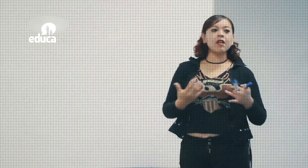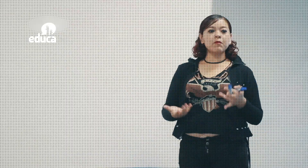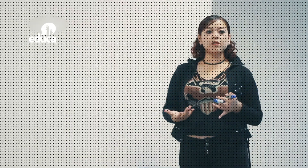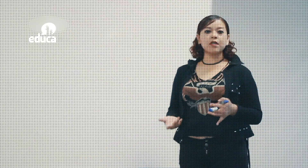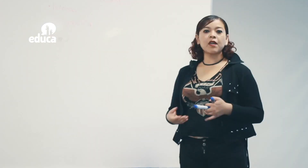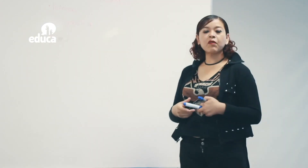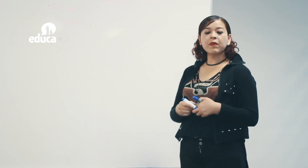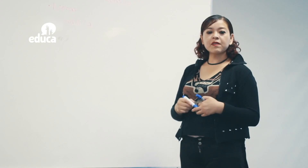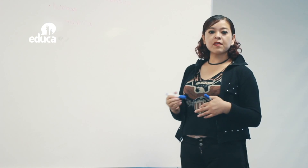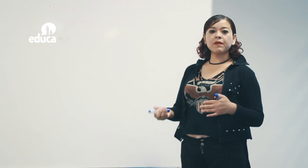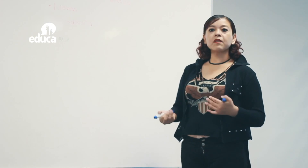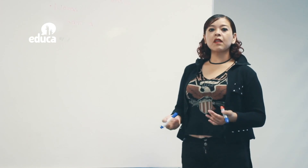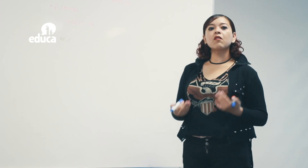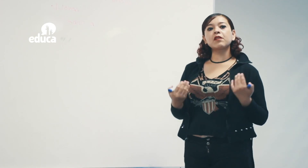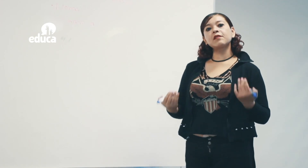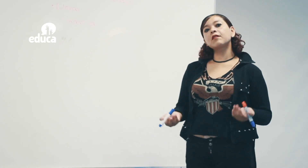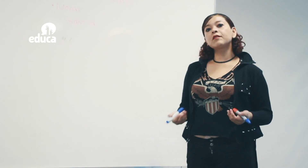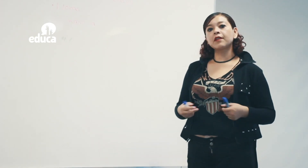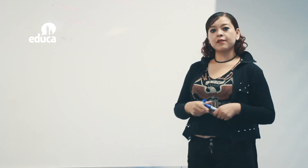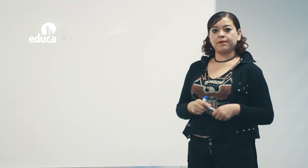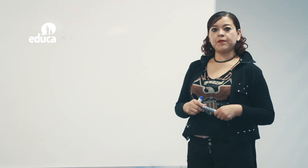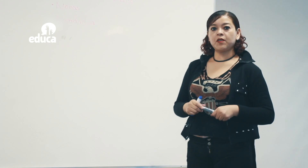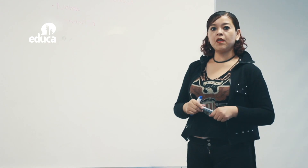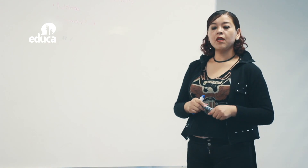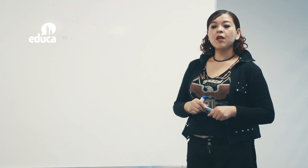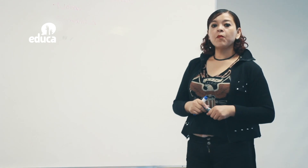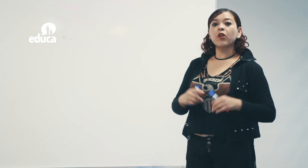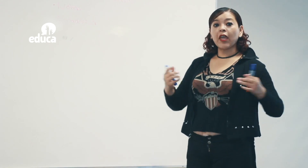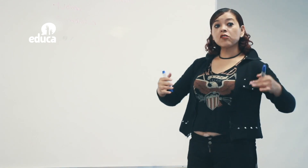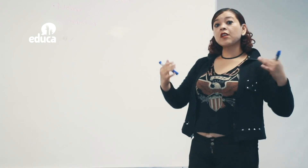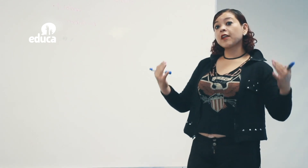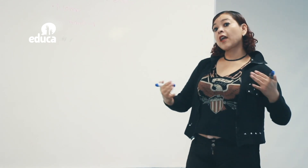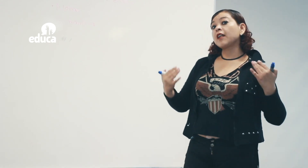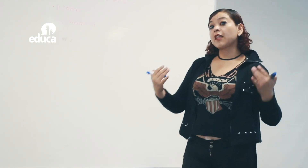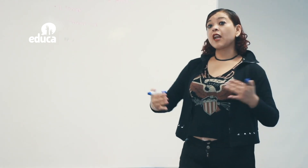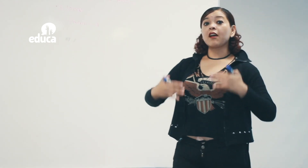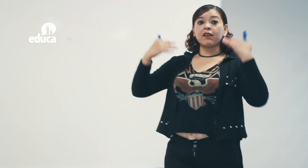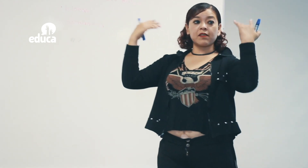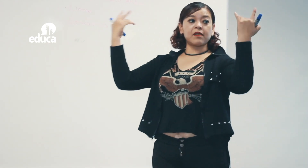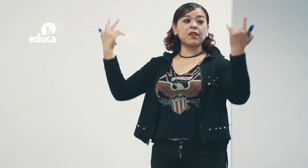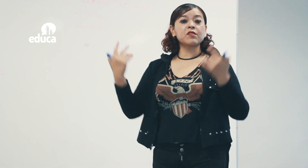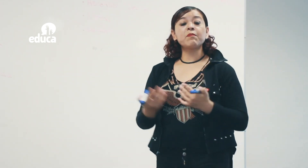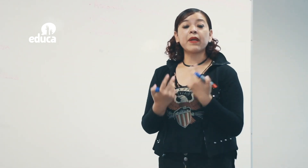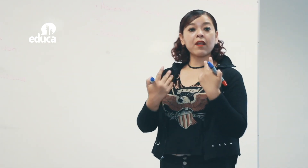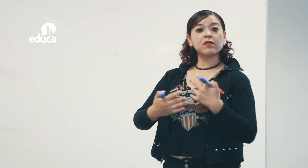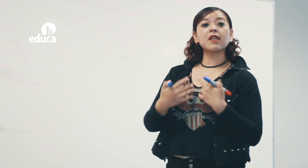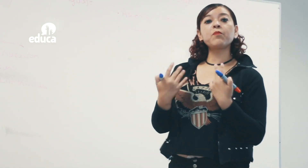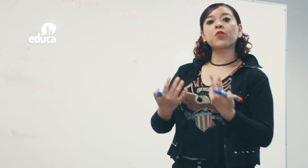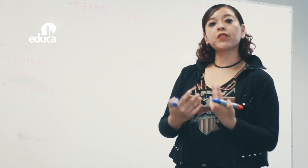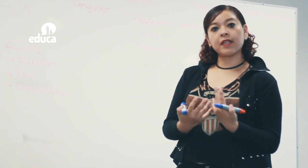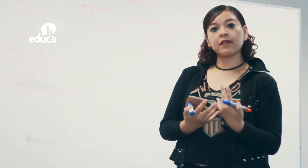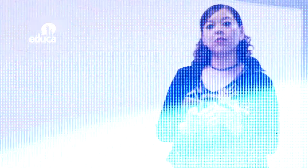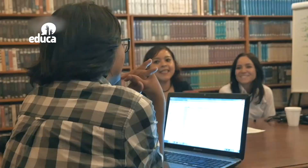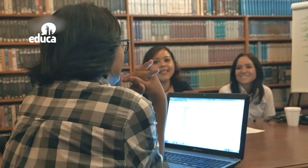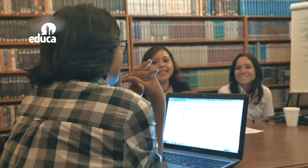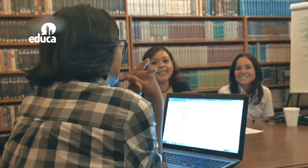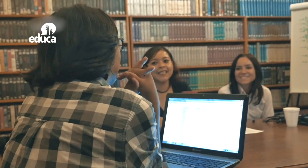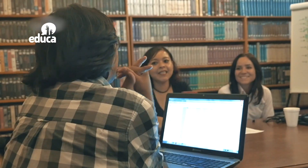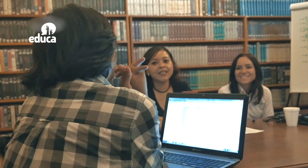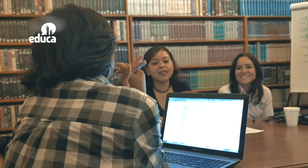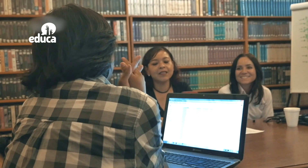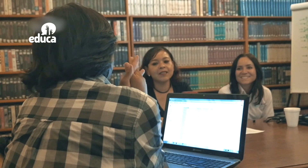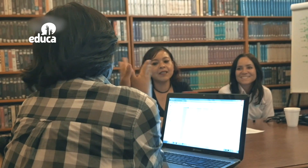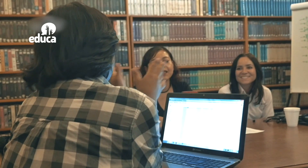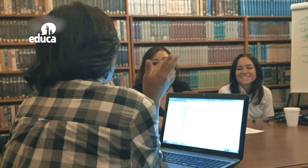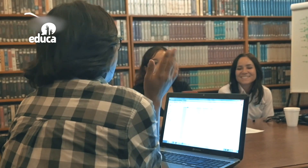estructura musical de las sinfonías, ¿no? De los poemas sinfónicos, como le llaman, ¿no? Que la poesía hablara por ella misma,